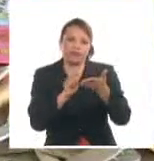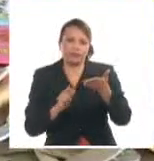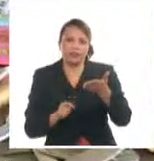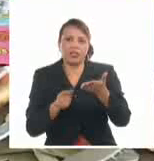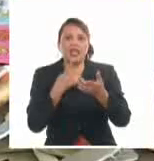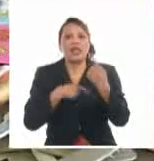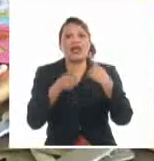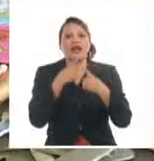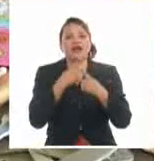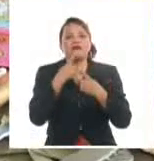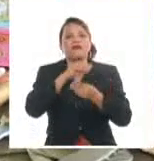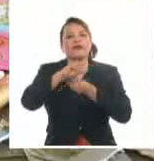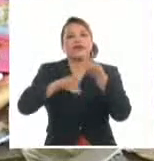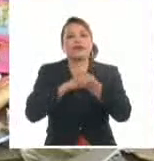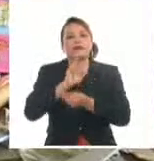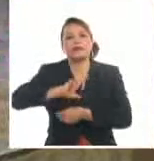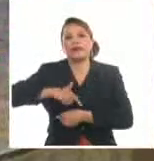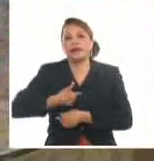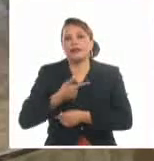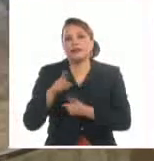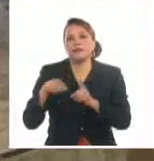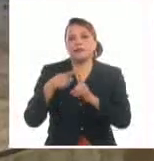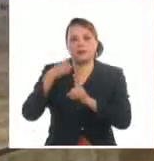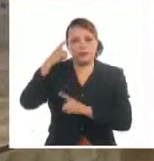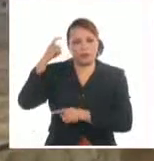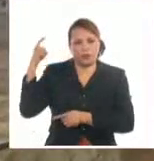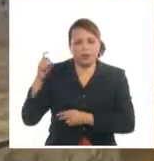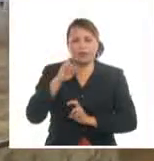el arte y los sueños. El taller